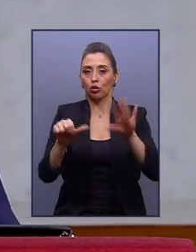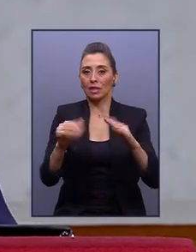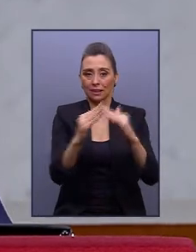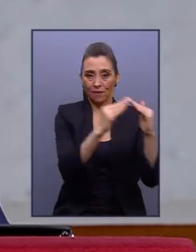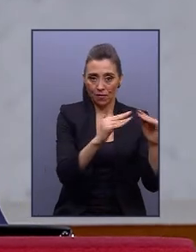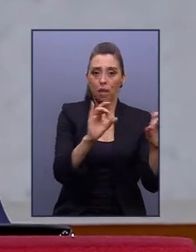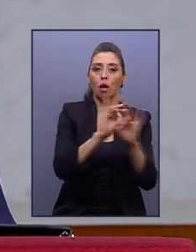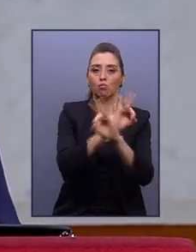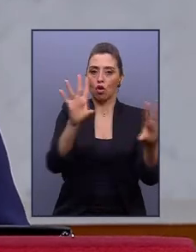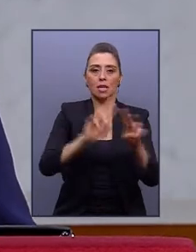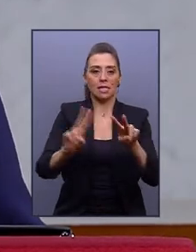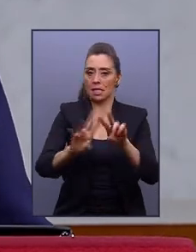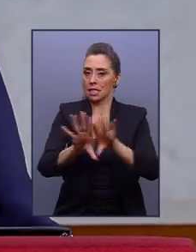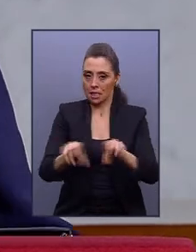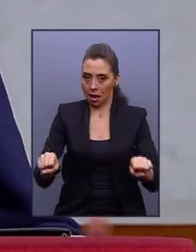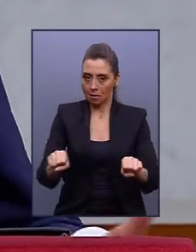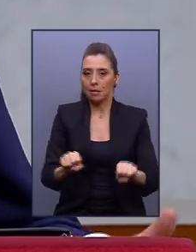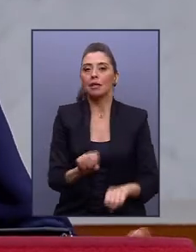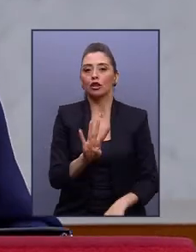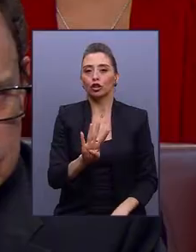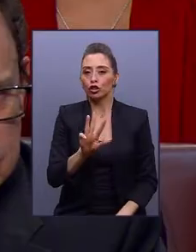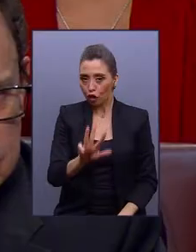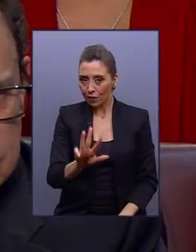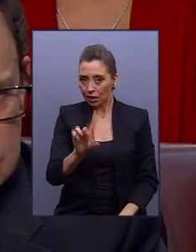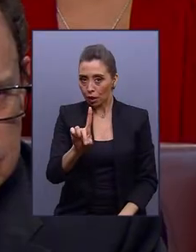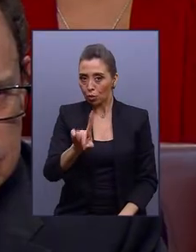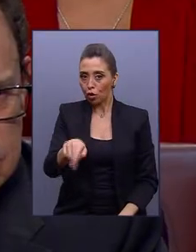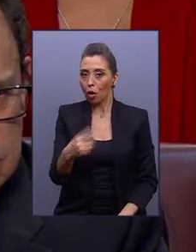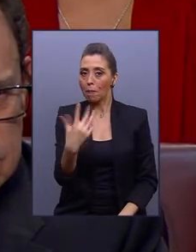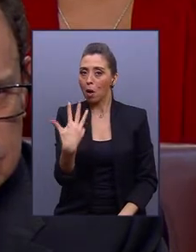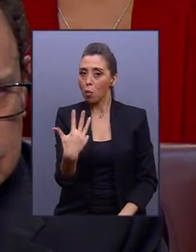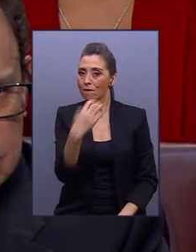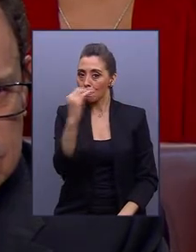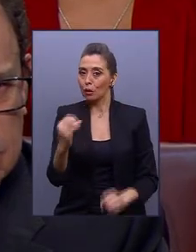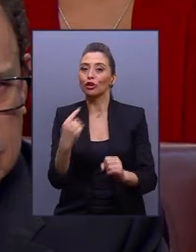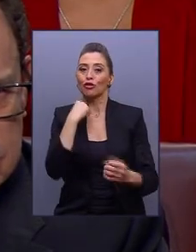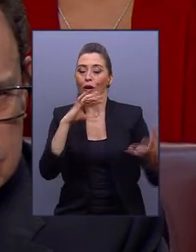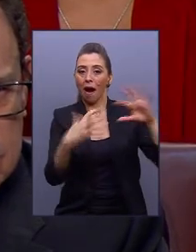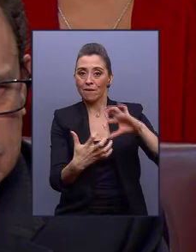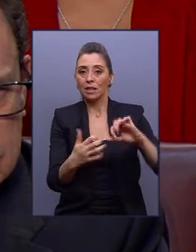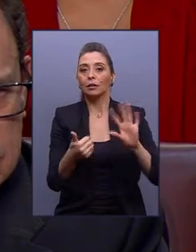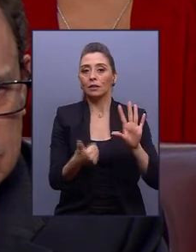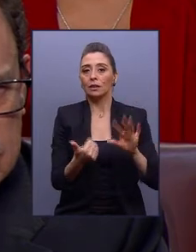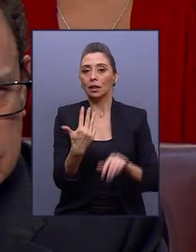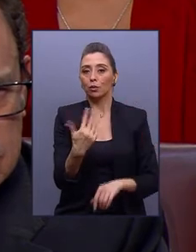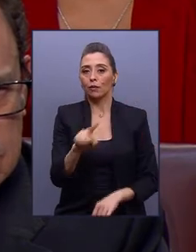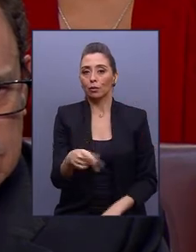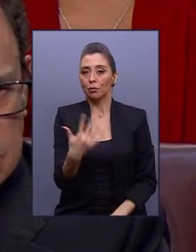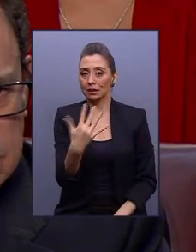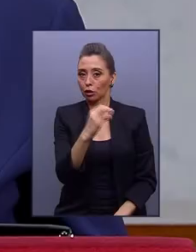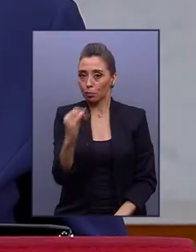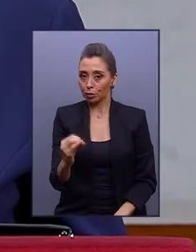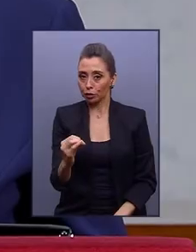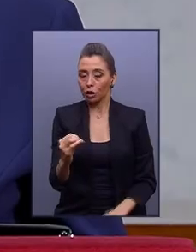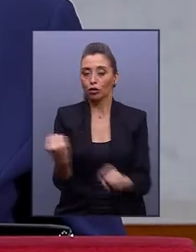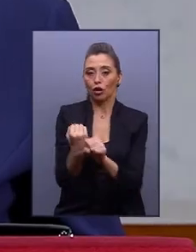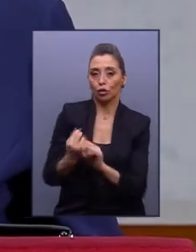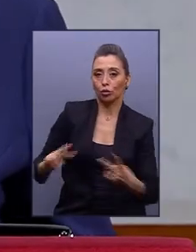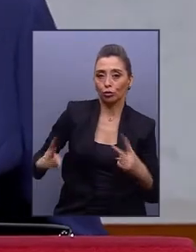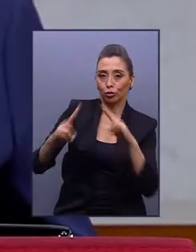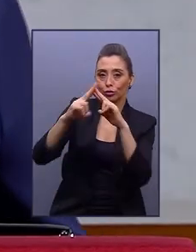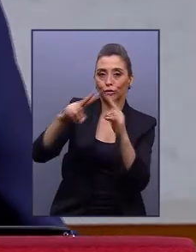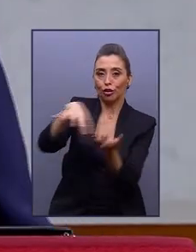246.816 viviendas, el 91,9% del total afectado, y terminado el 69,5% de las obras